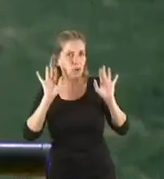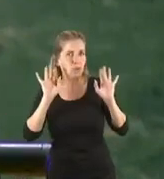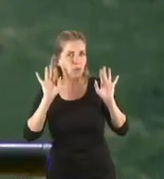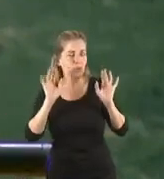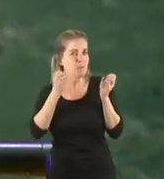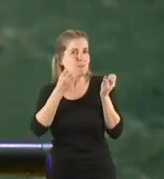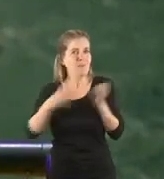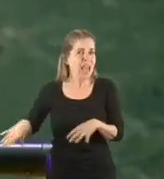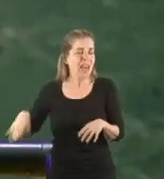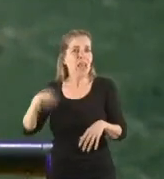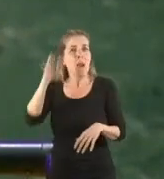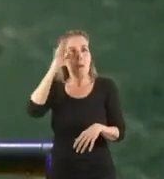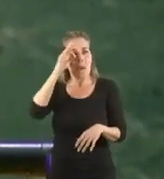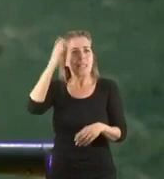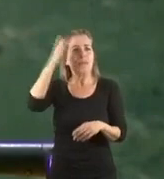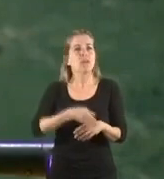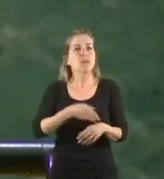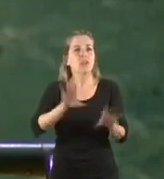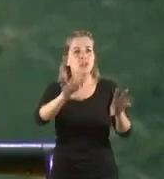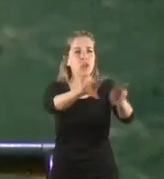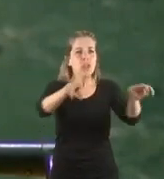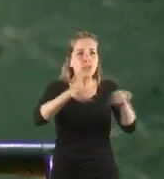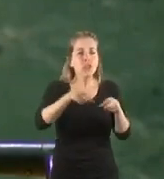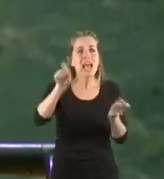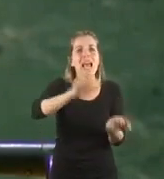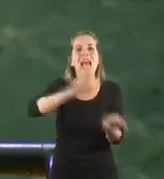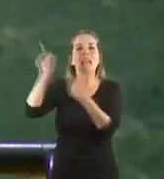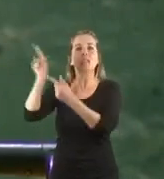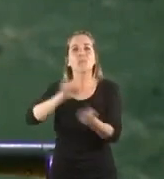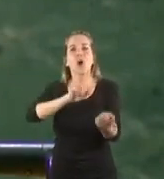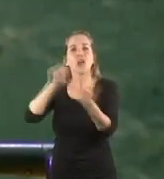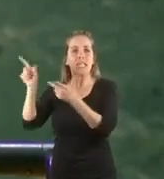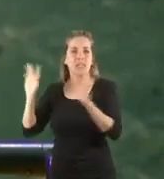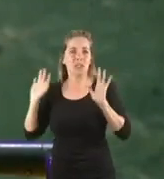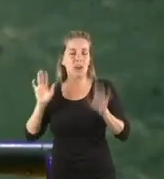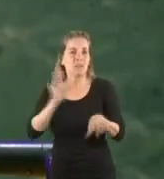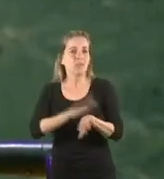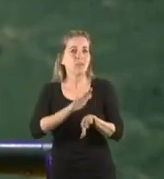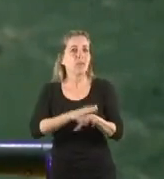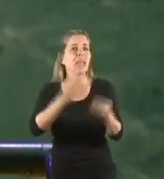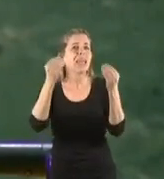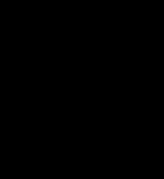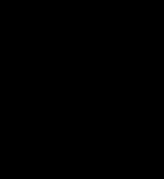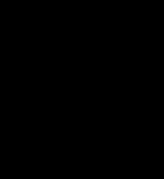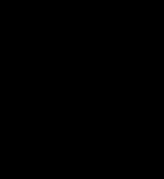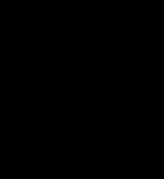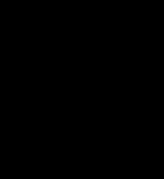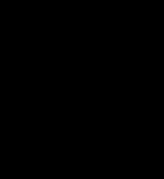sus exportaciones debido a la peor sequía de los últimos 100 años.